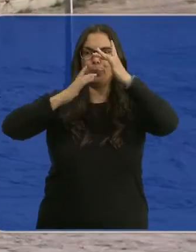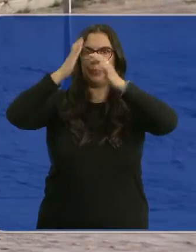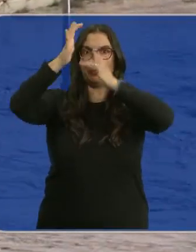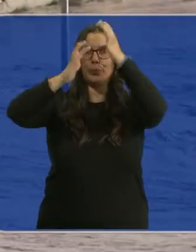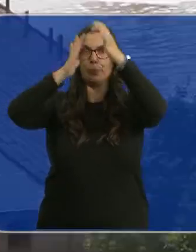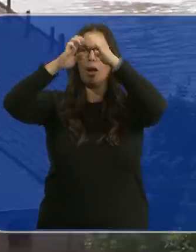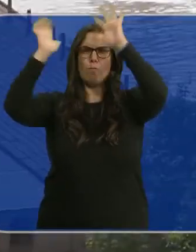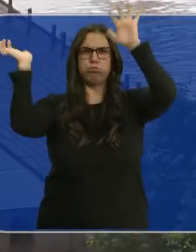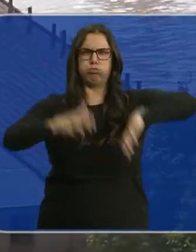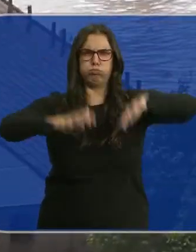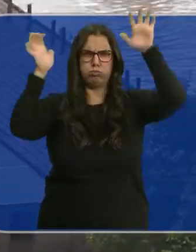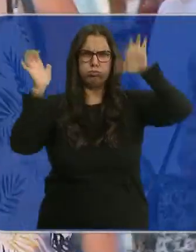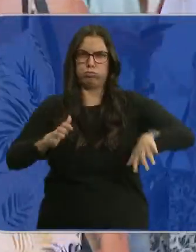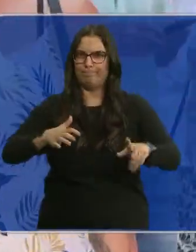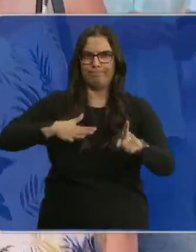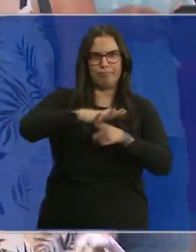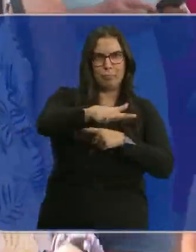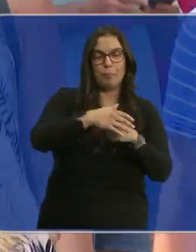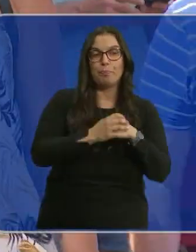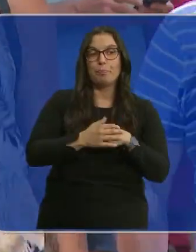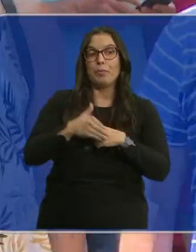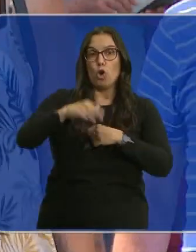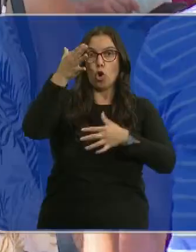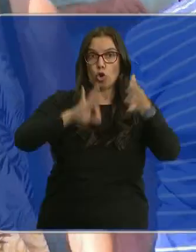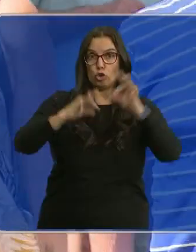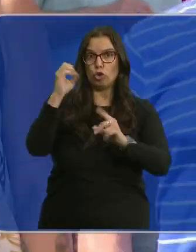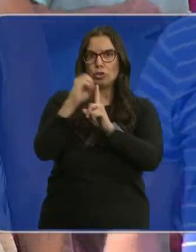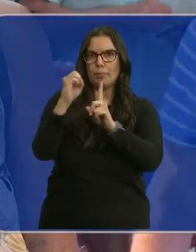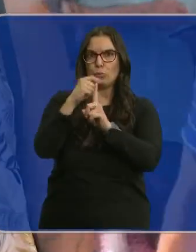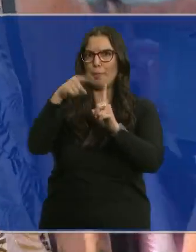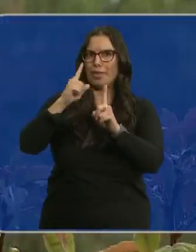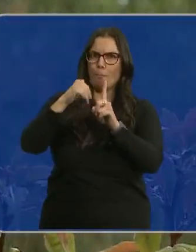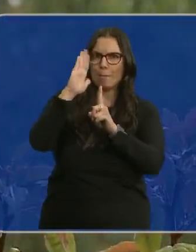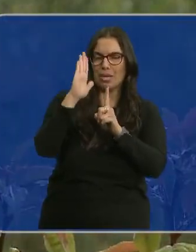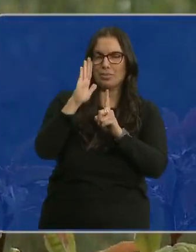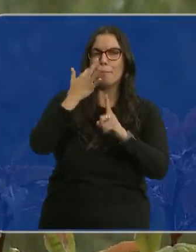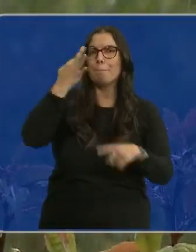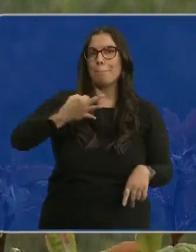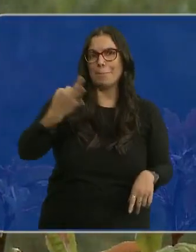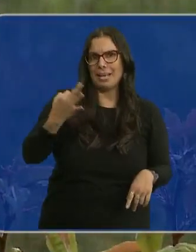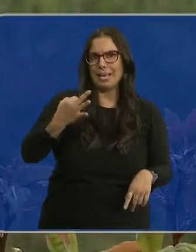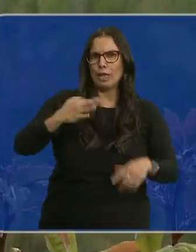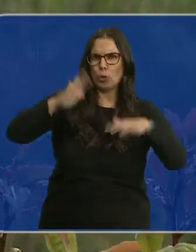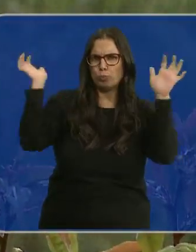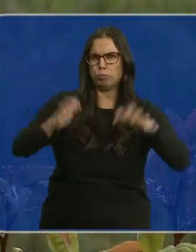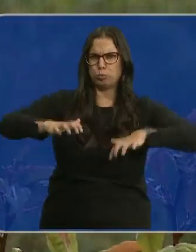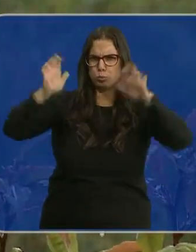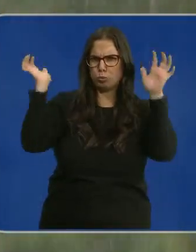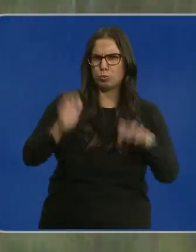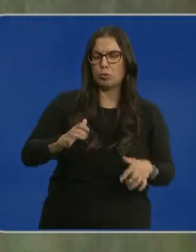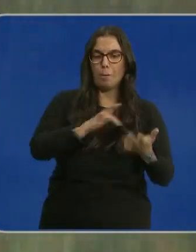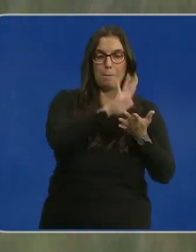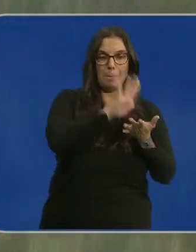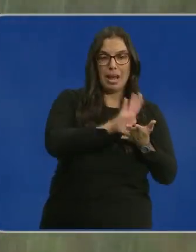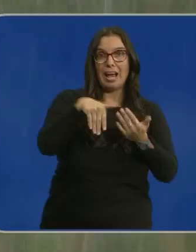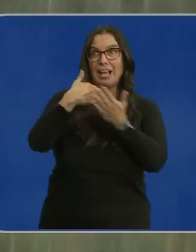y precipitaciones adversas. Este otoño las temperaturas estarán por encima de la media y hay riesgo alto de lluvias intensas desde